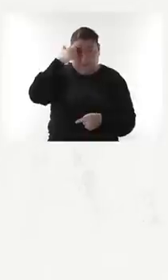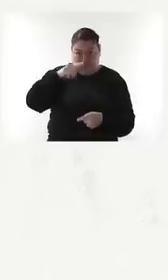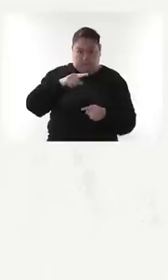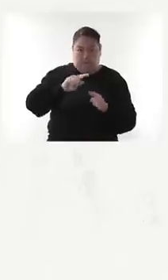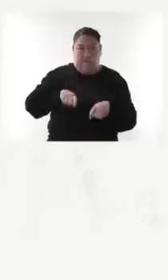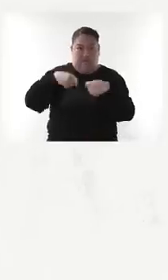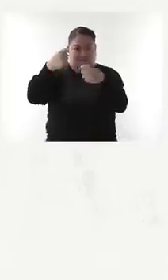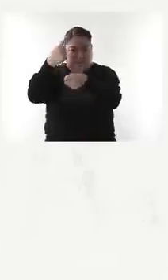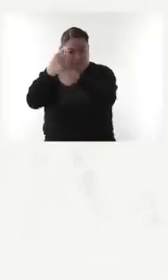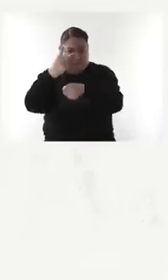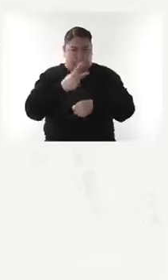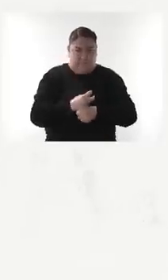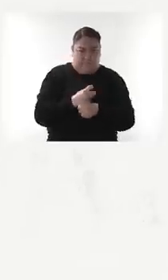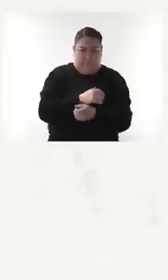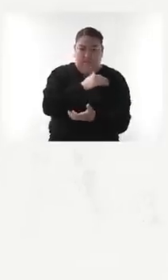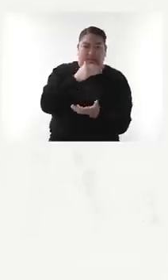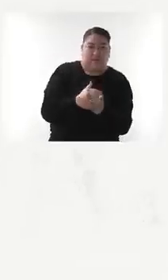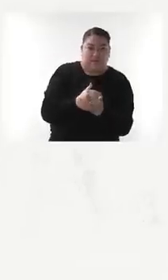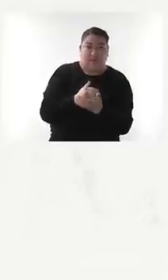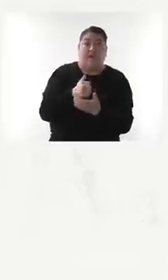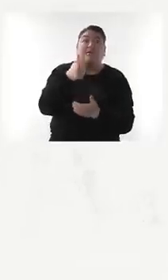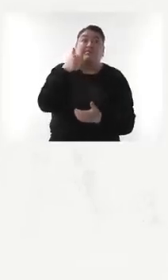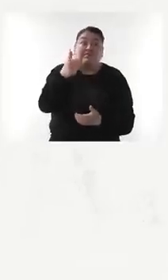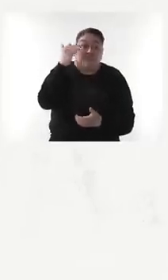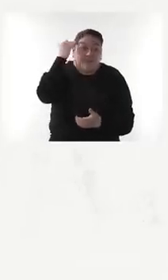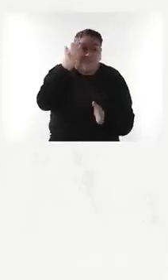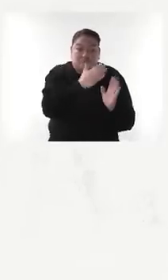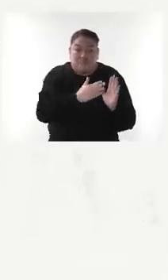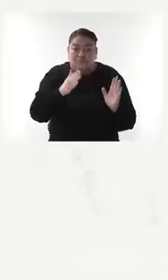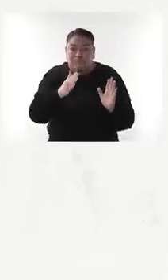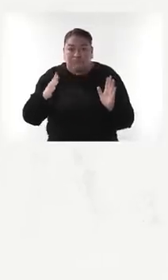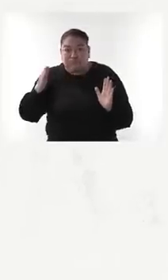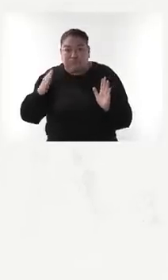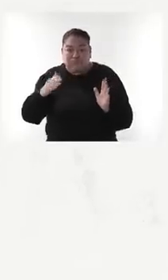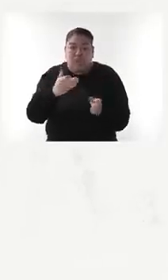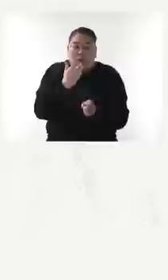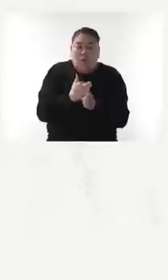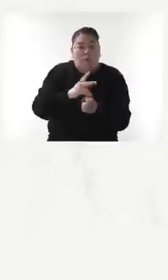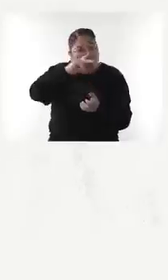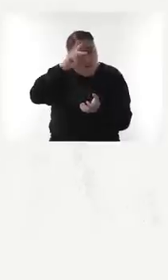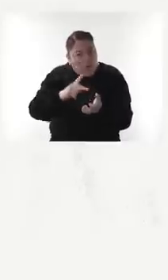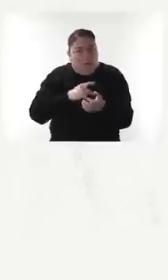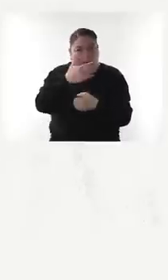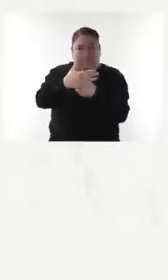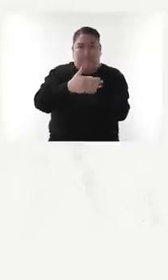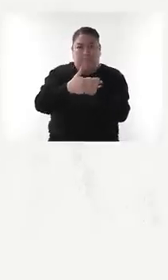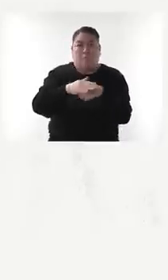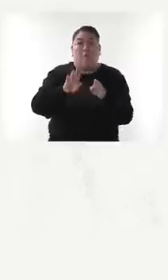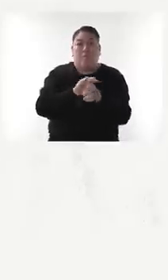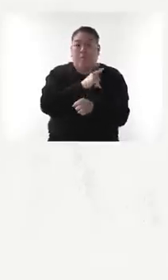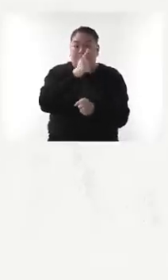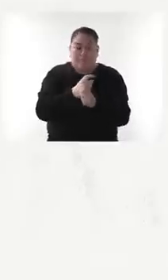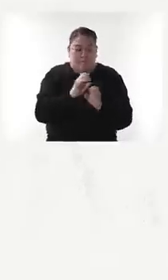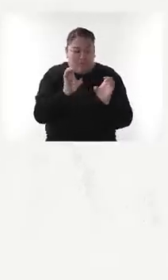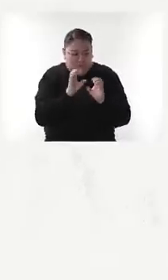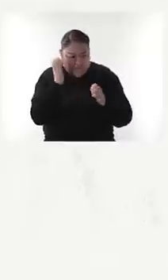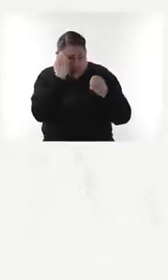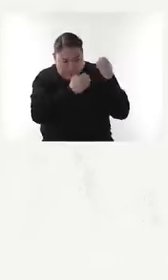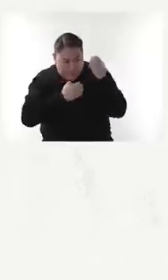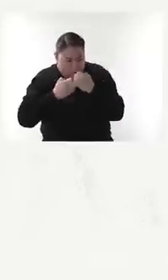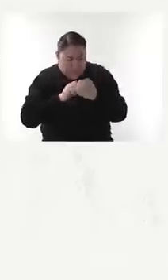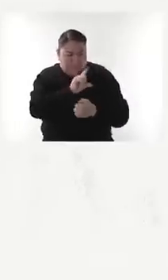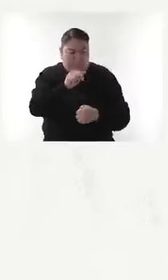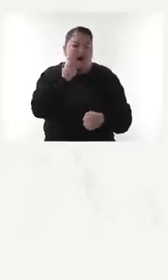ascenso deportivo y se genera la posibilidad de reabrirlo a partir de una certificación. Y se